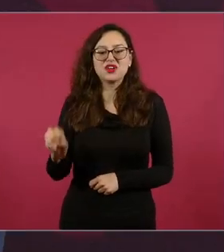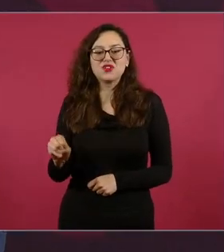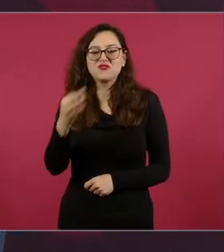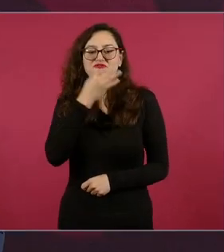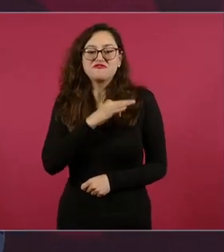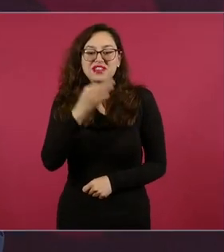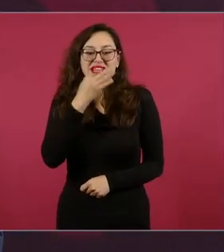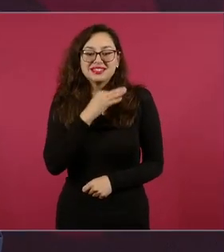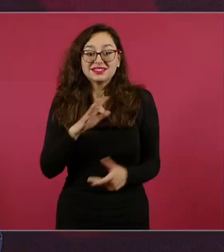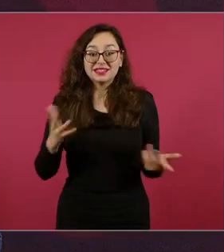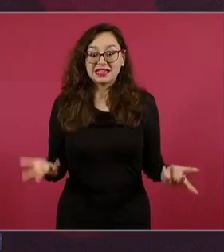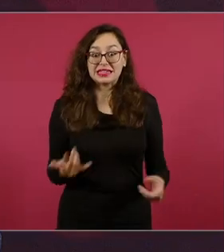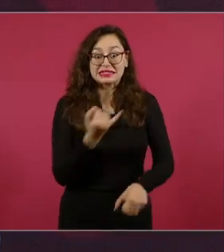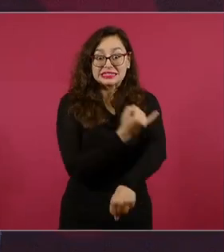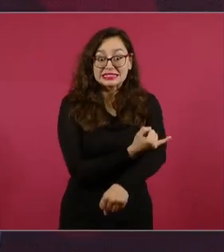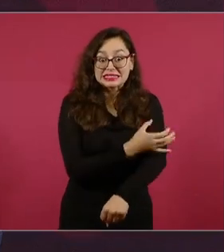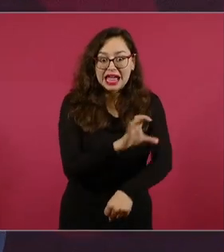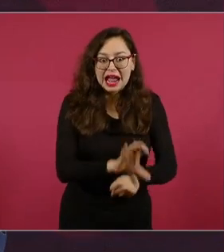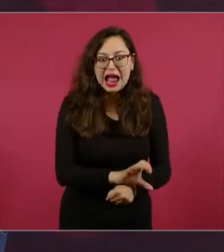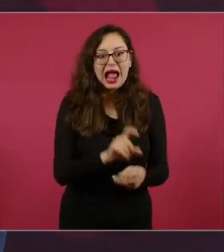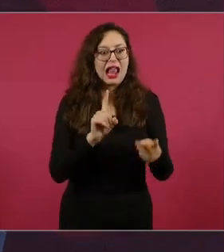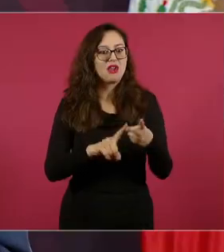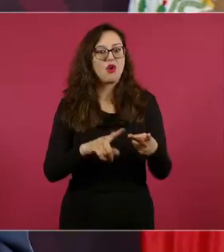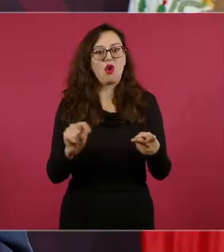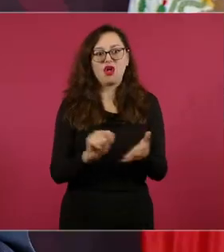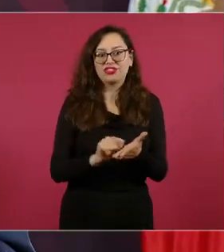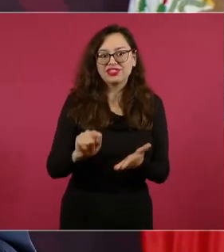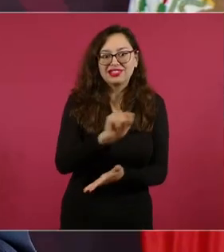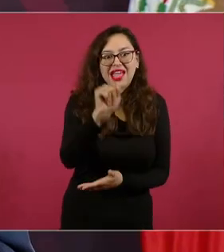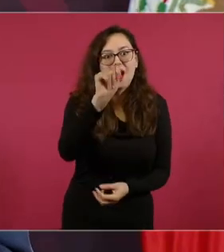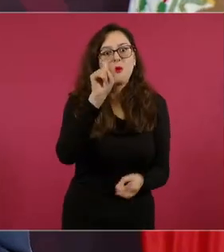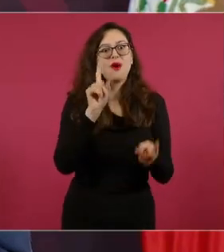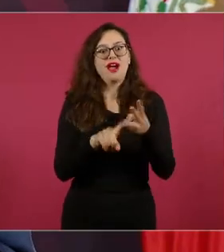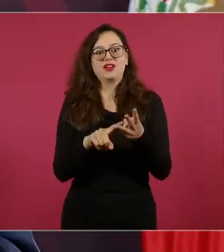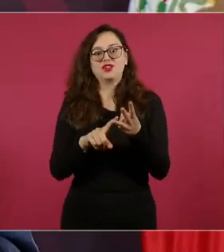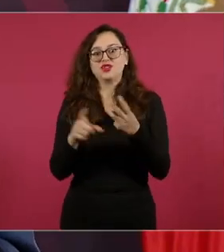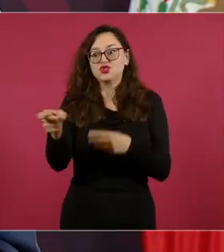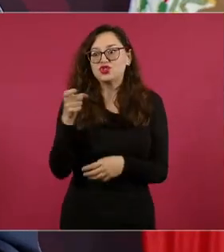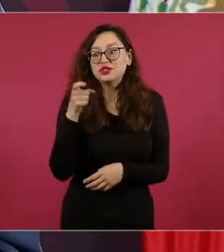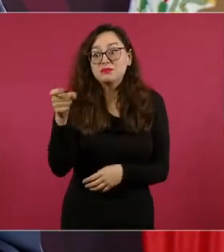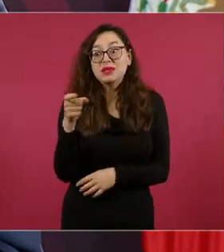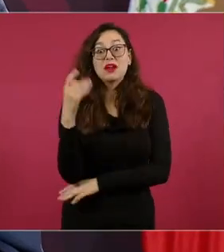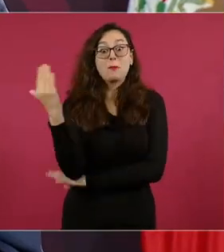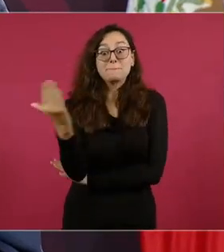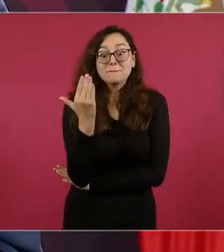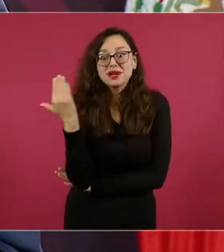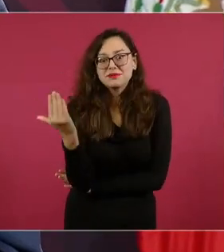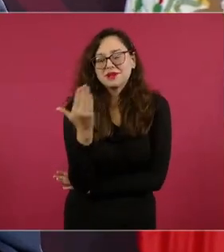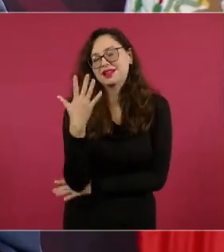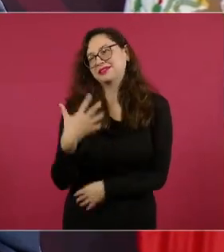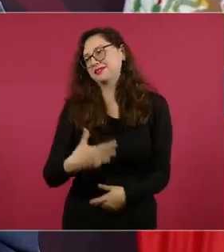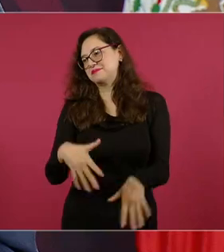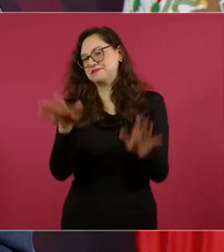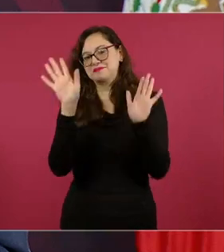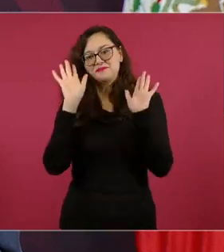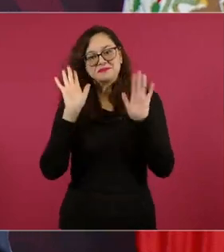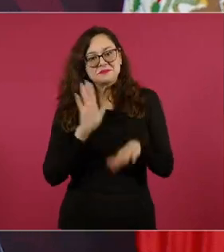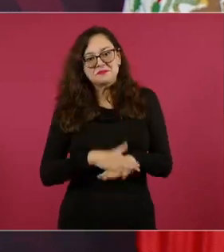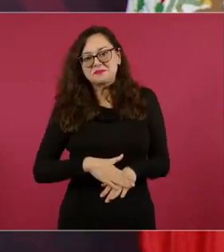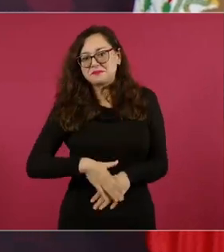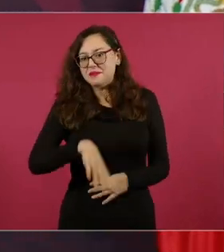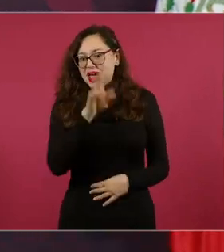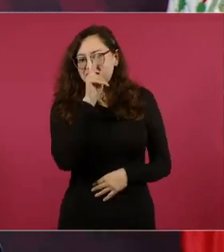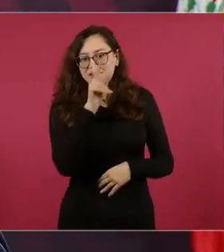Iztacalco y de Tláhuac y de Xochimilco y de Milpalta, o sea, se mantienen